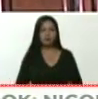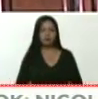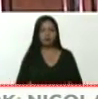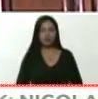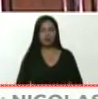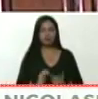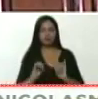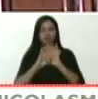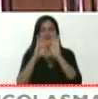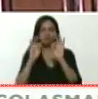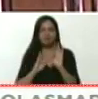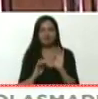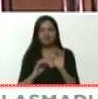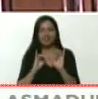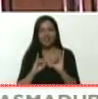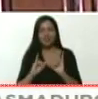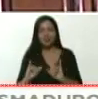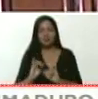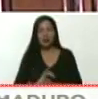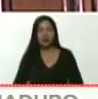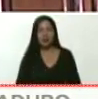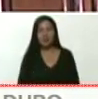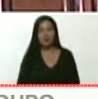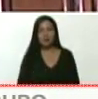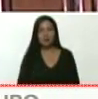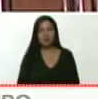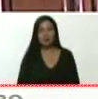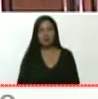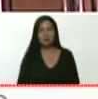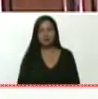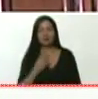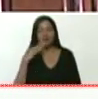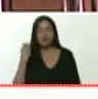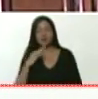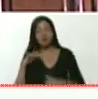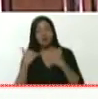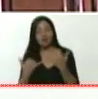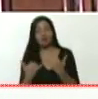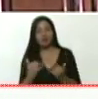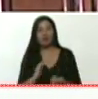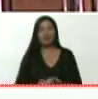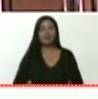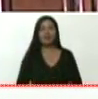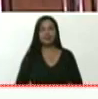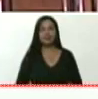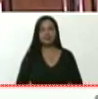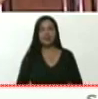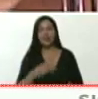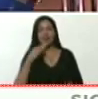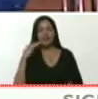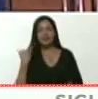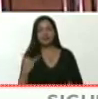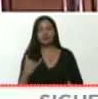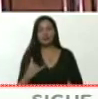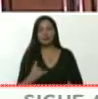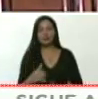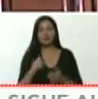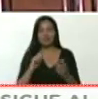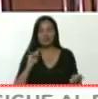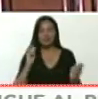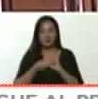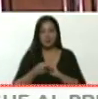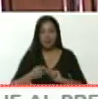motivación del hombre y la mujer del campo a producir. Y ahora de la juventud. La juventud vuelve al